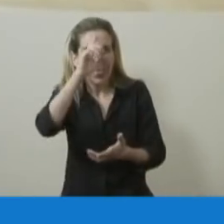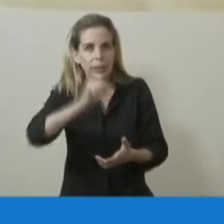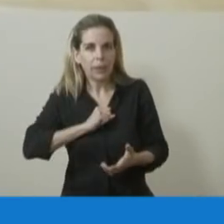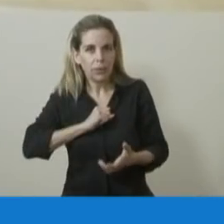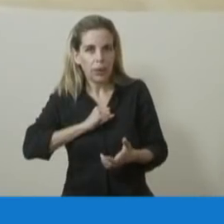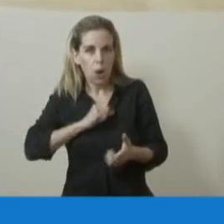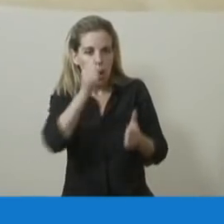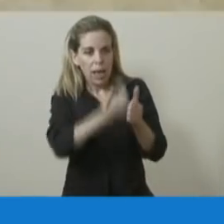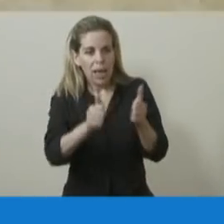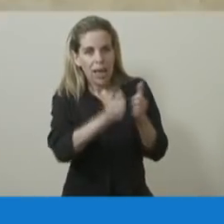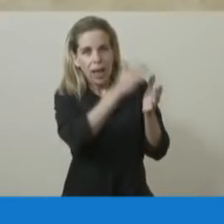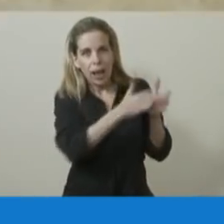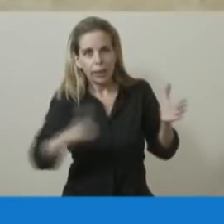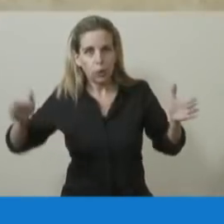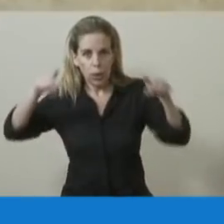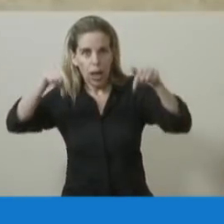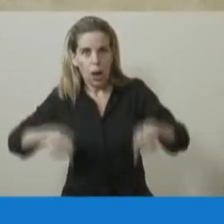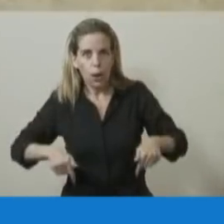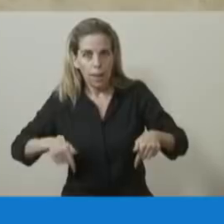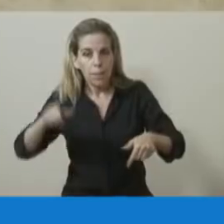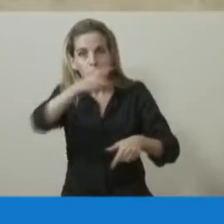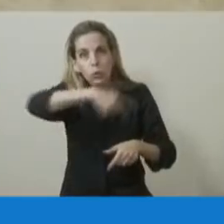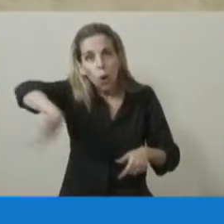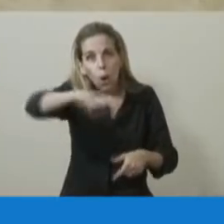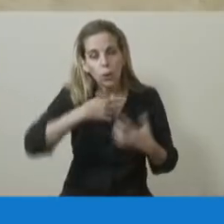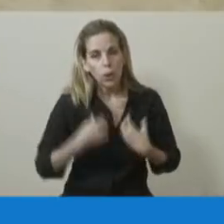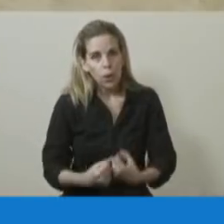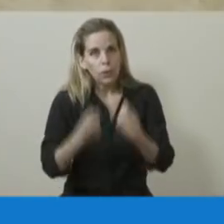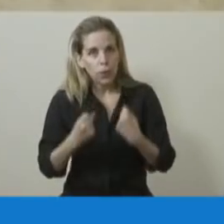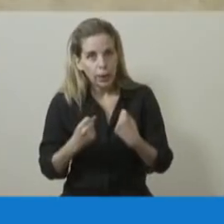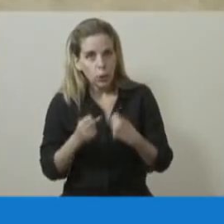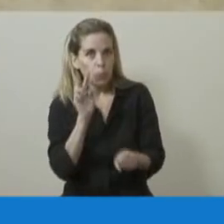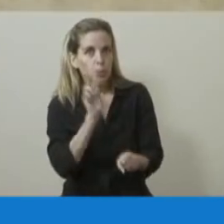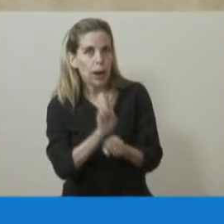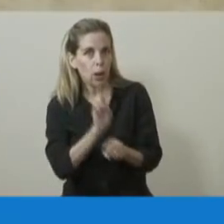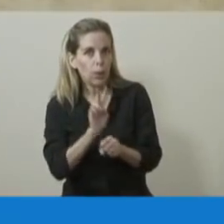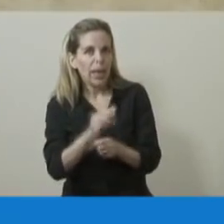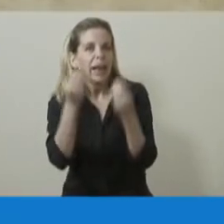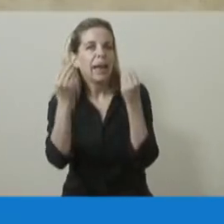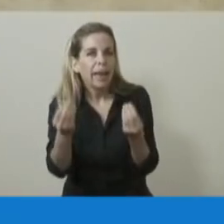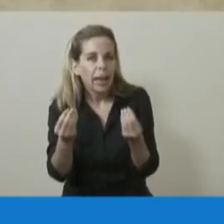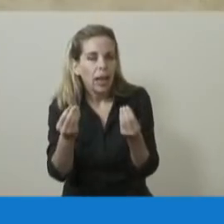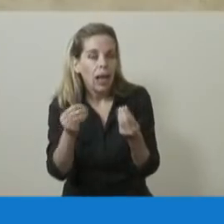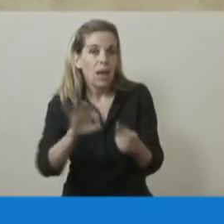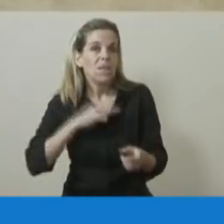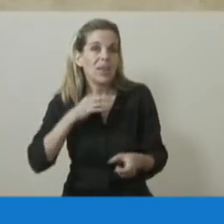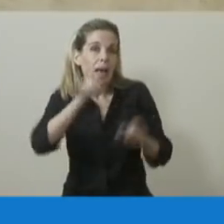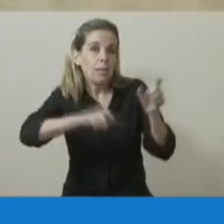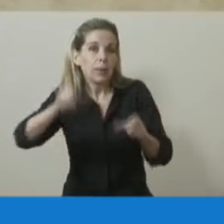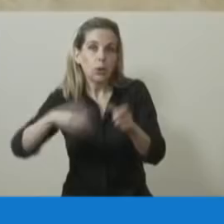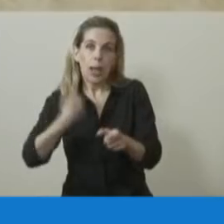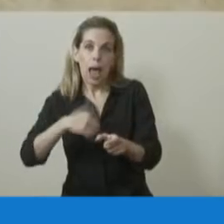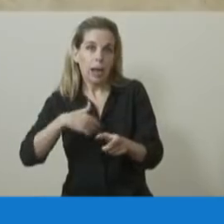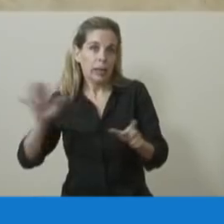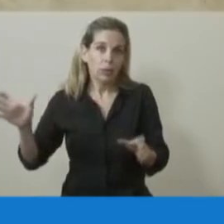Tener que poner todo el esfuerzo para preservar, en este caso, la vida de los argentinos. Y lo han hecho muy